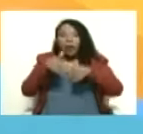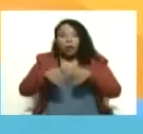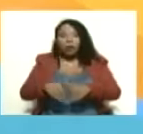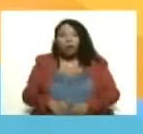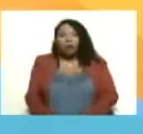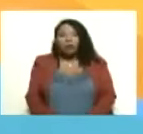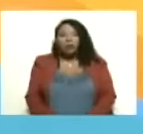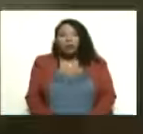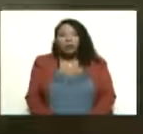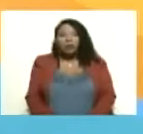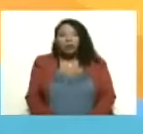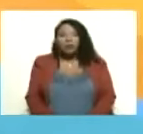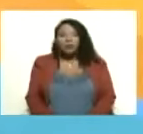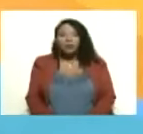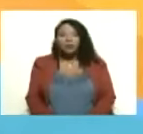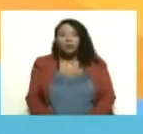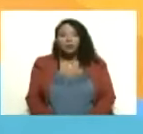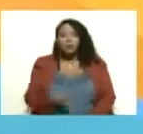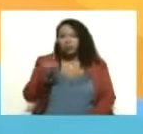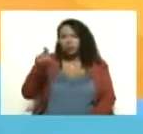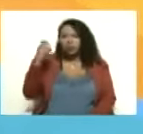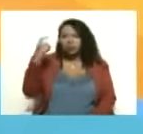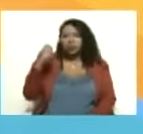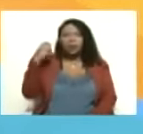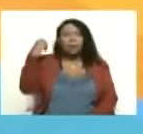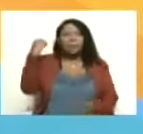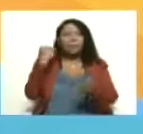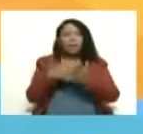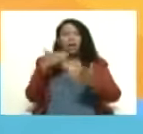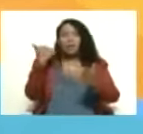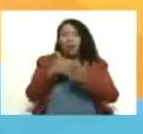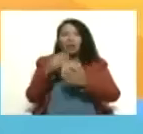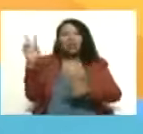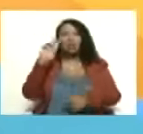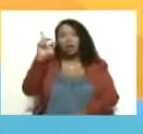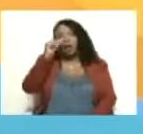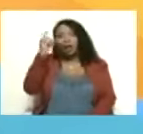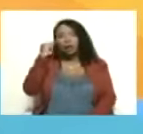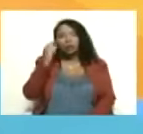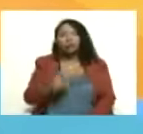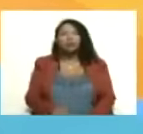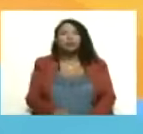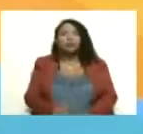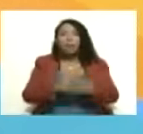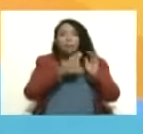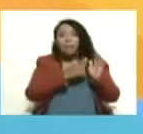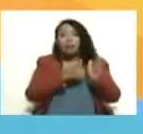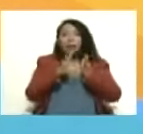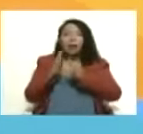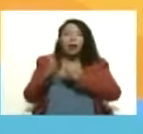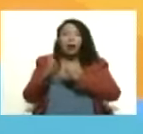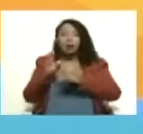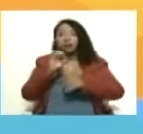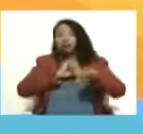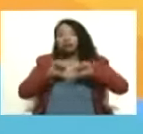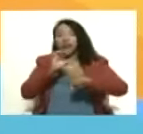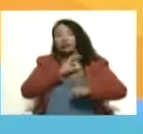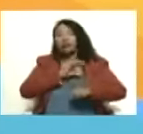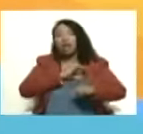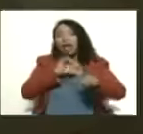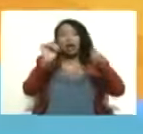diciembre sobre tu pregunta sobre los miles y miles de venezolanas venezolanos organizaciones movimientos sociales